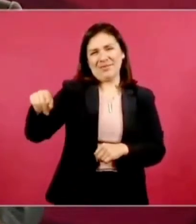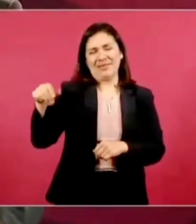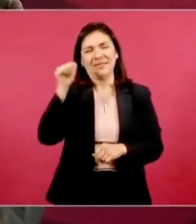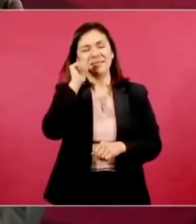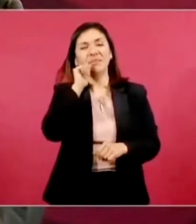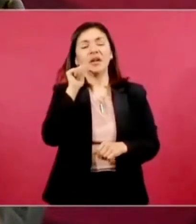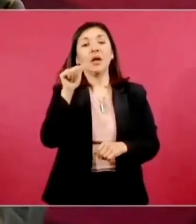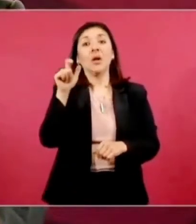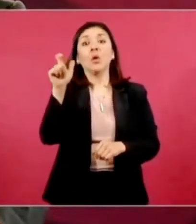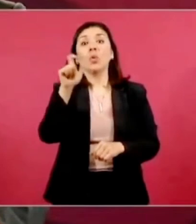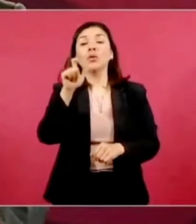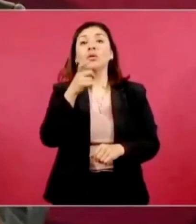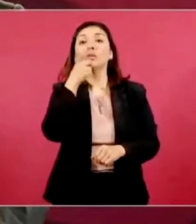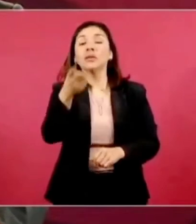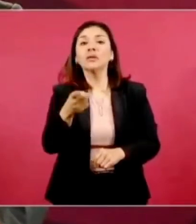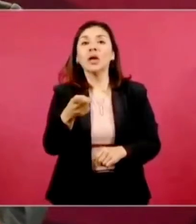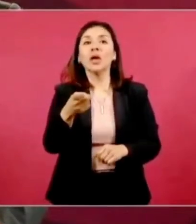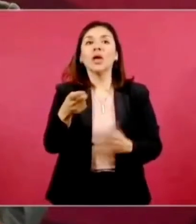del segundo tirador,